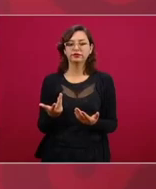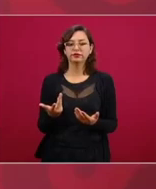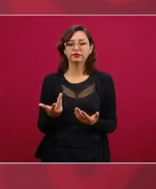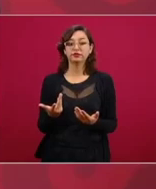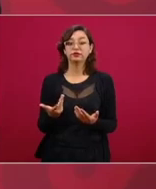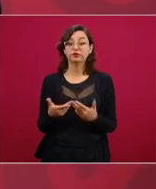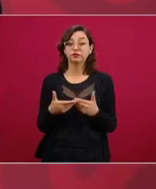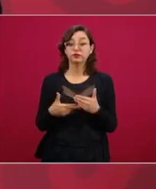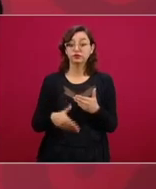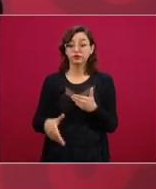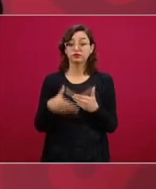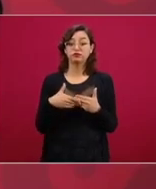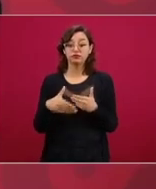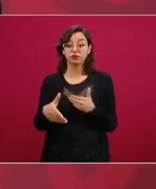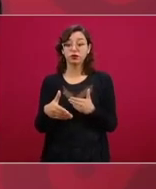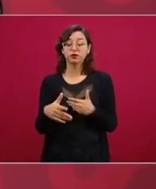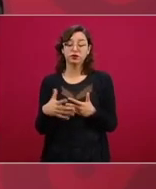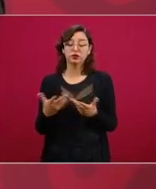Gran fortaleza.